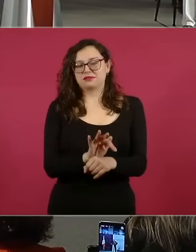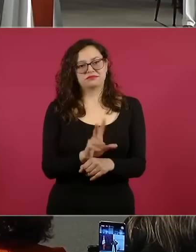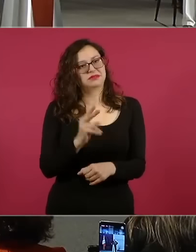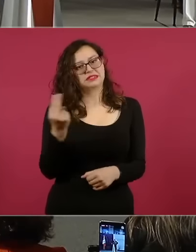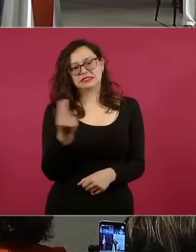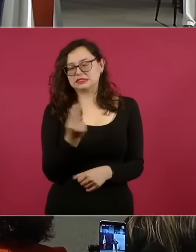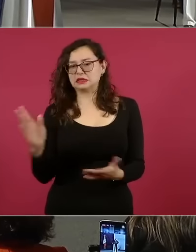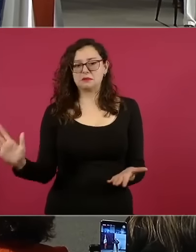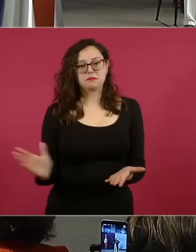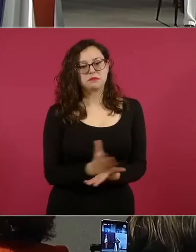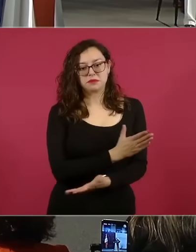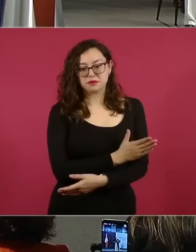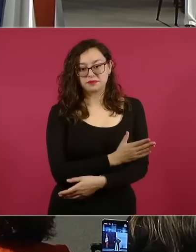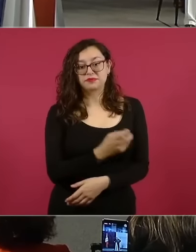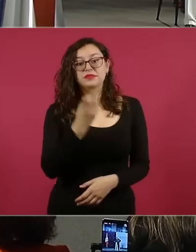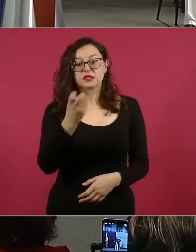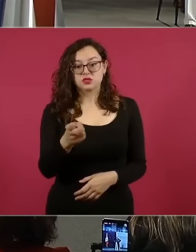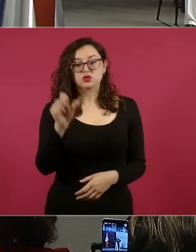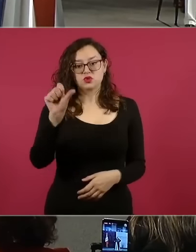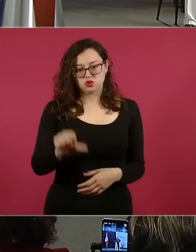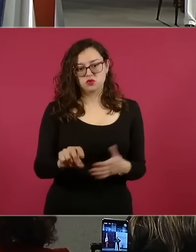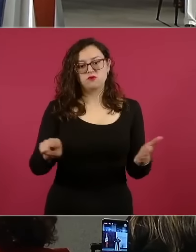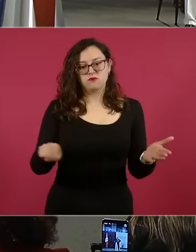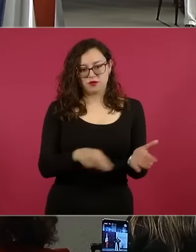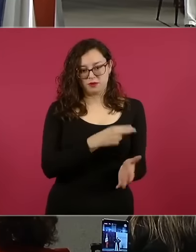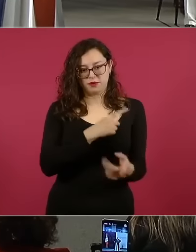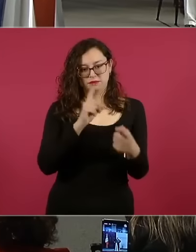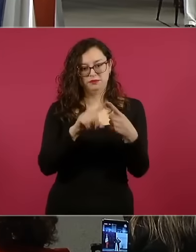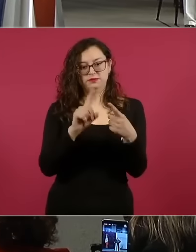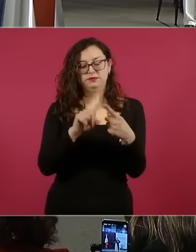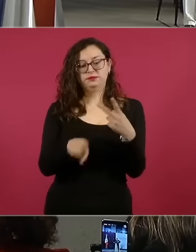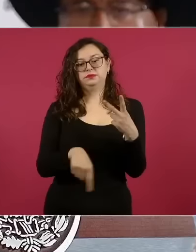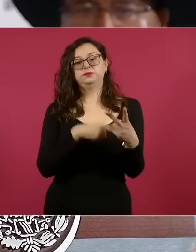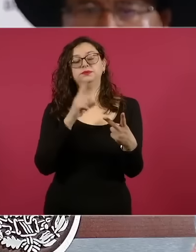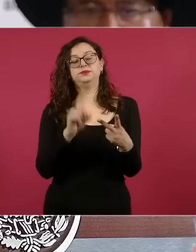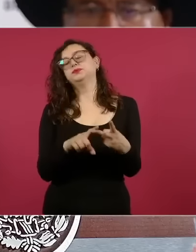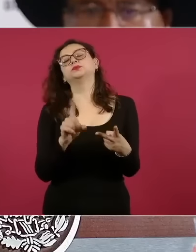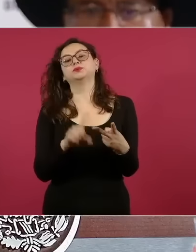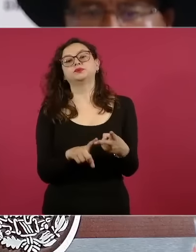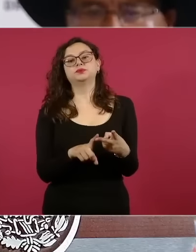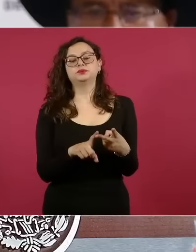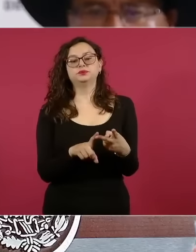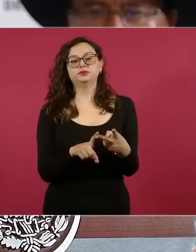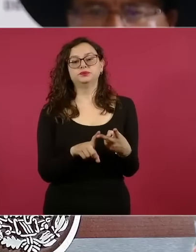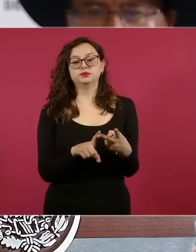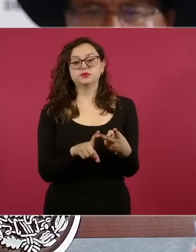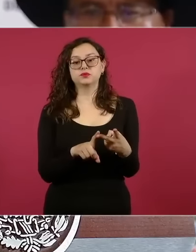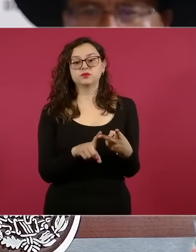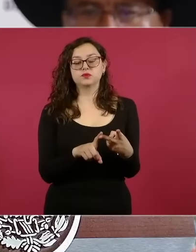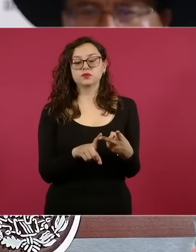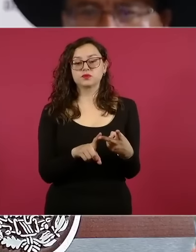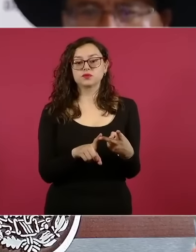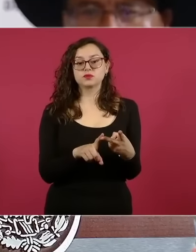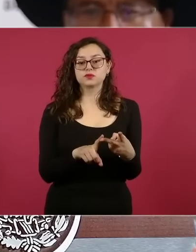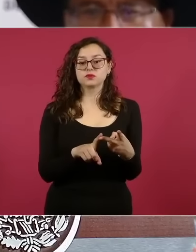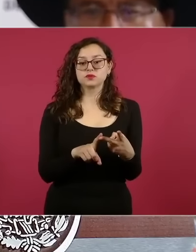esta reforma. Y la otra, pues es algo que tiene que